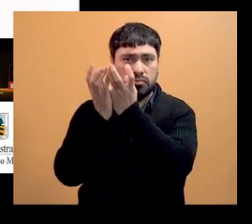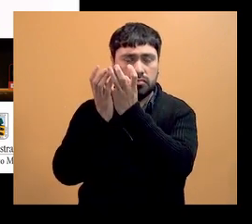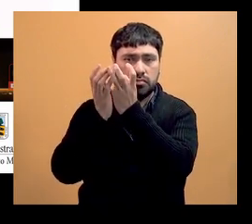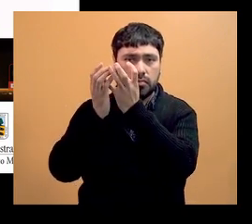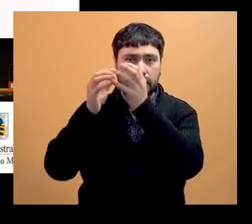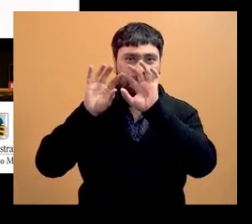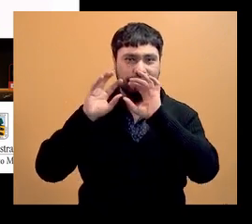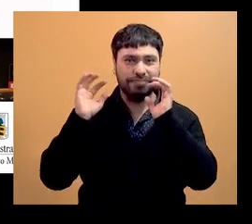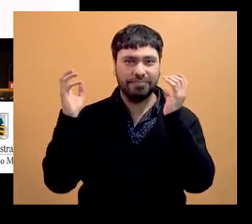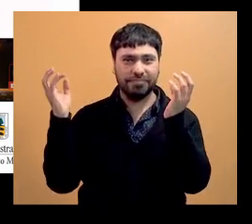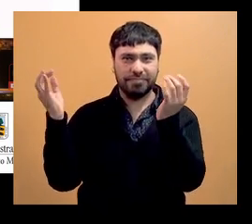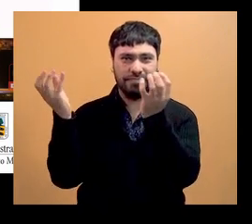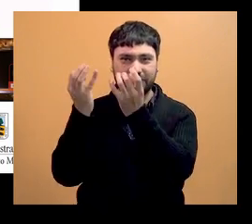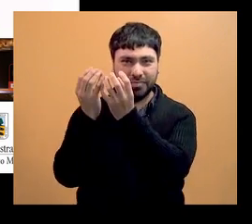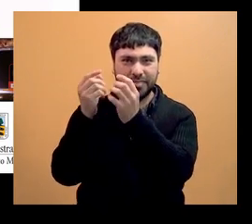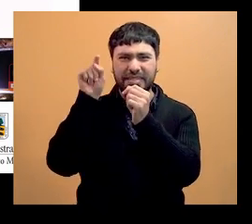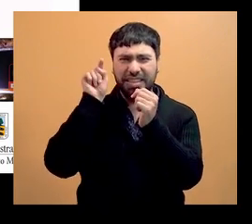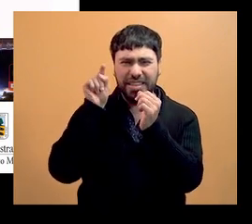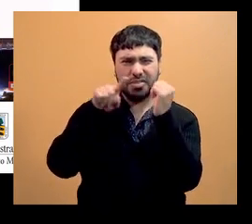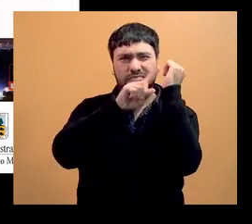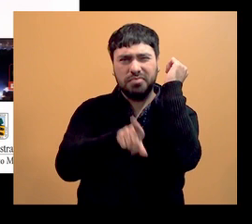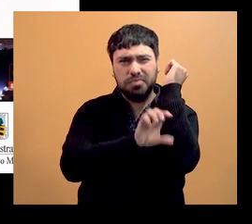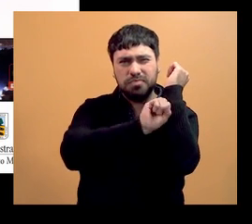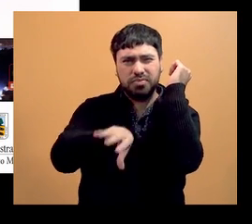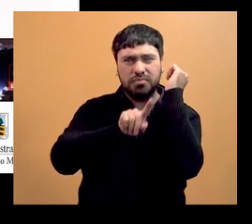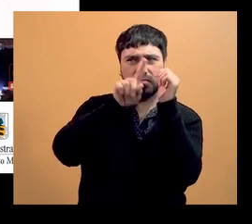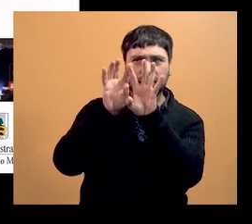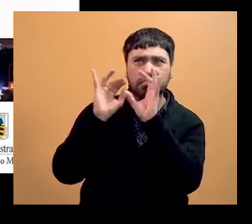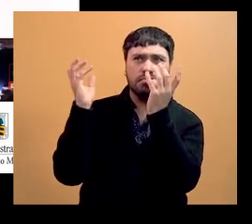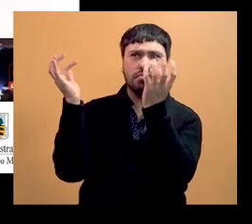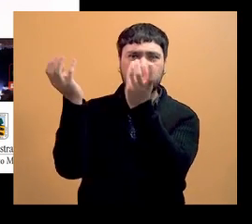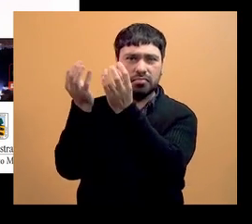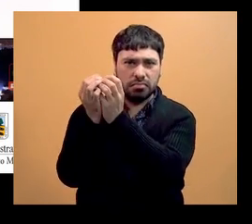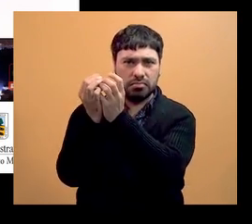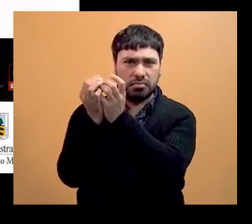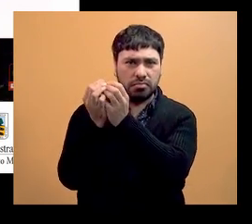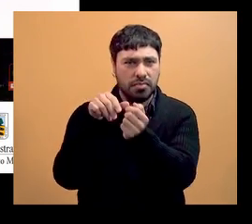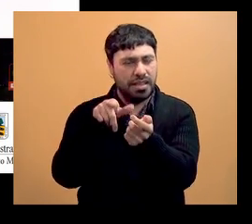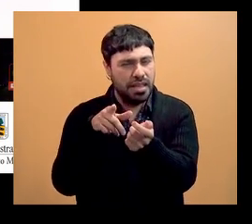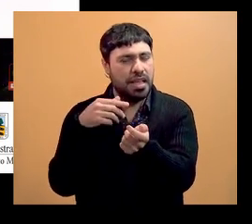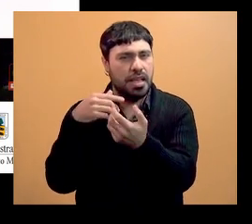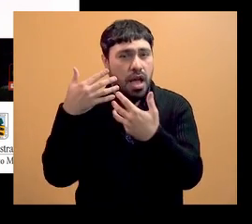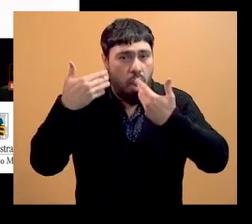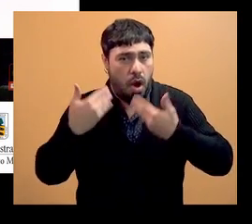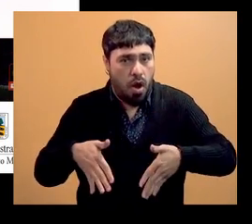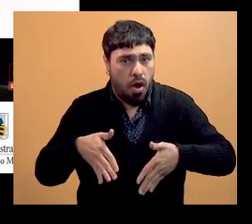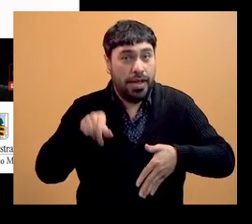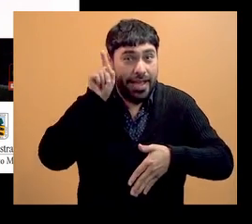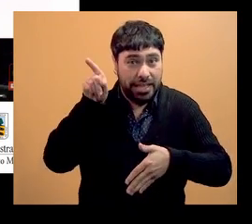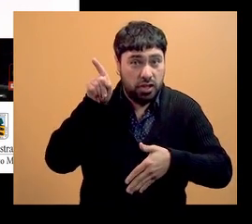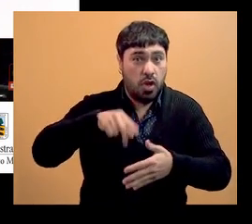en día podemos hacer clic en una página, en un video de una página, y podemos acceder a una imagen en